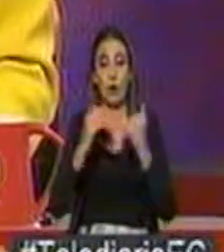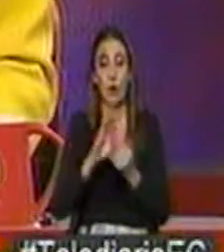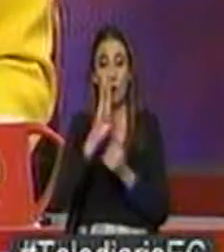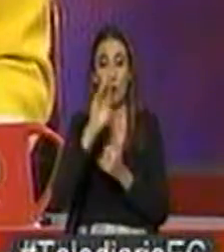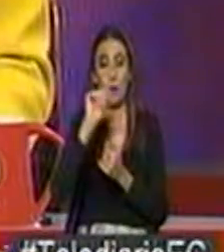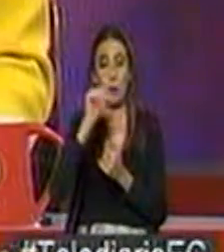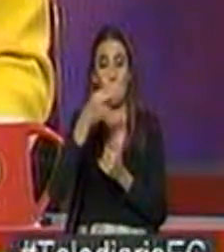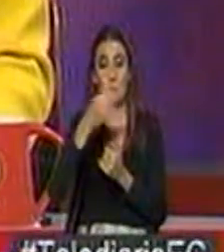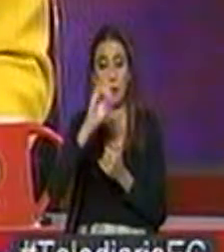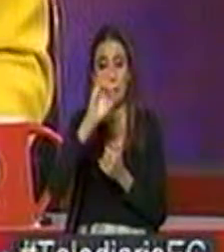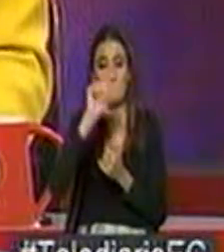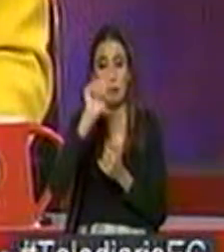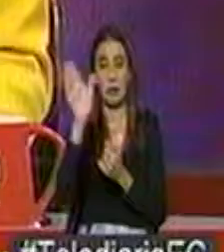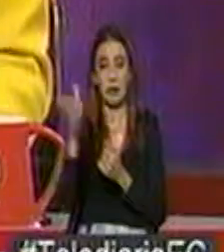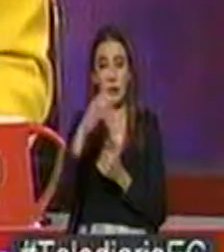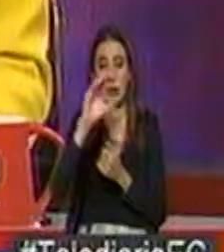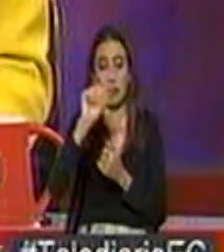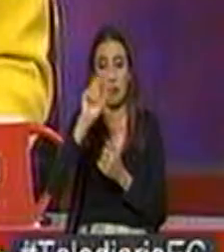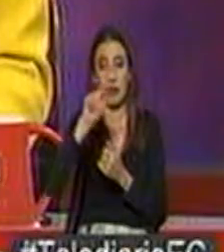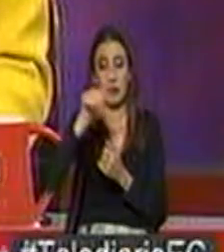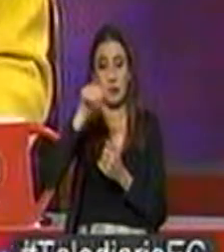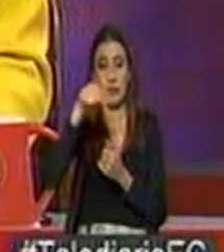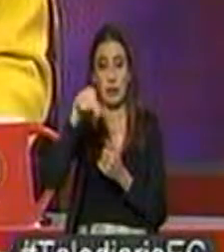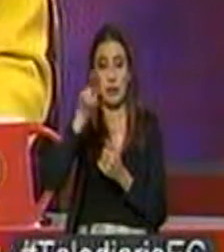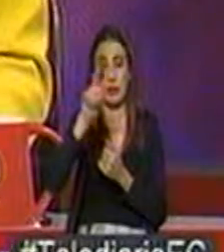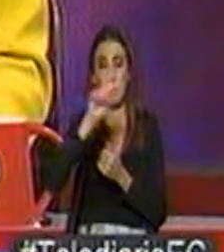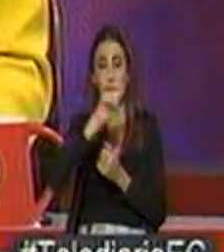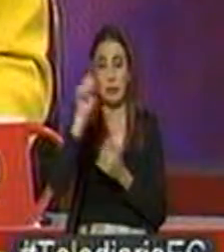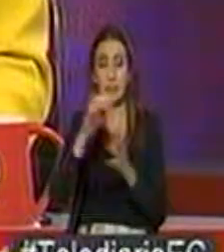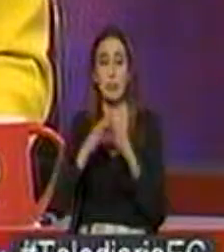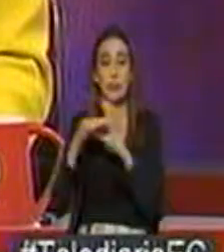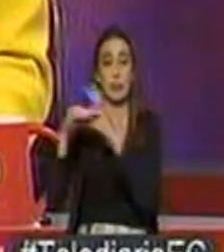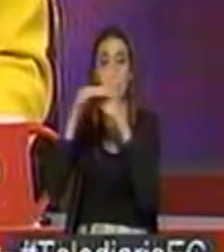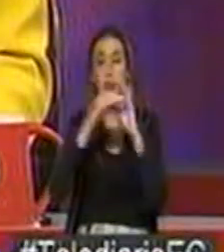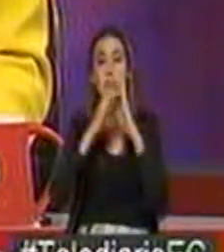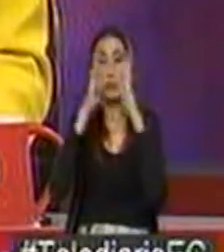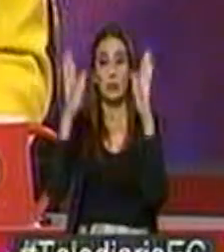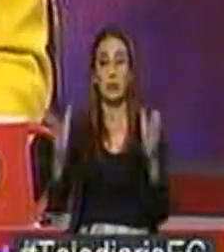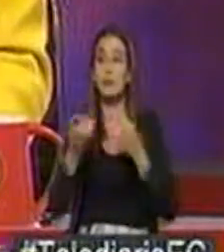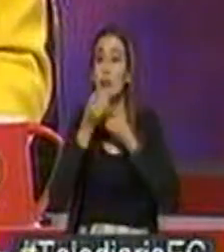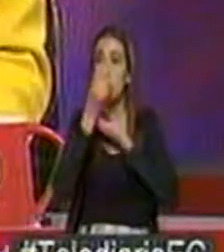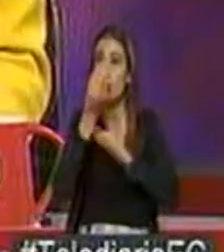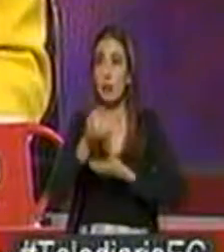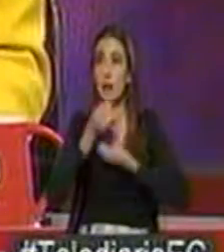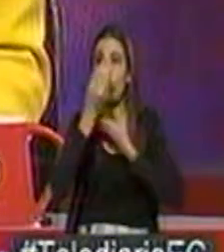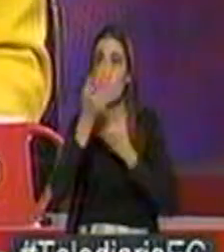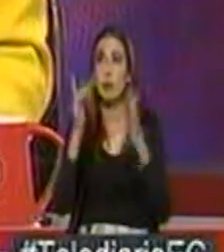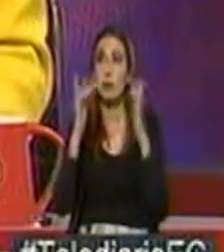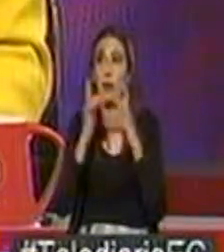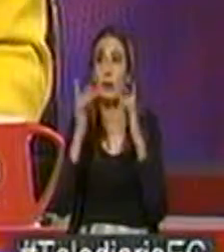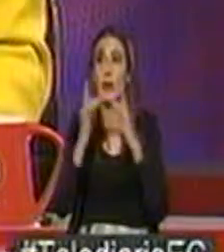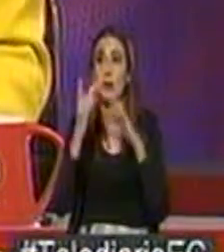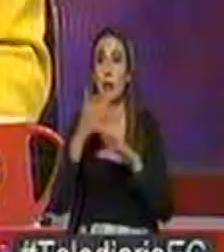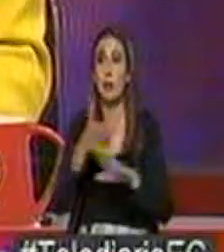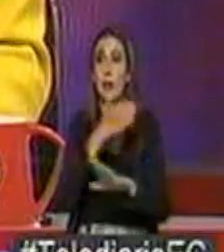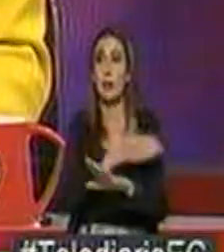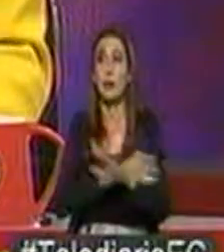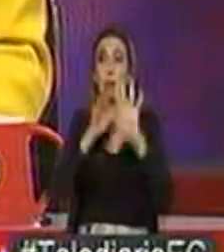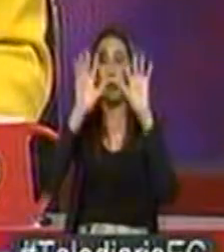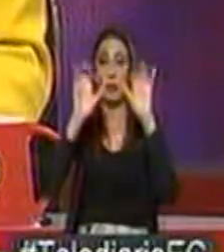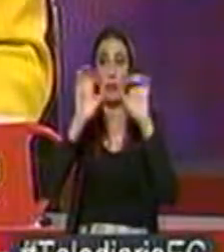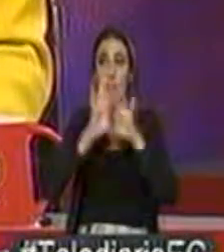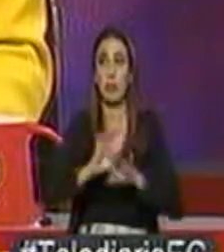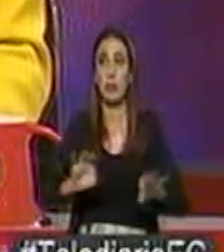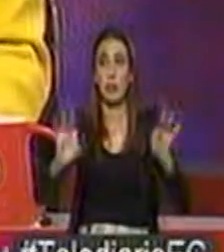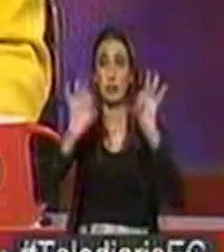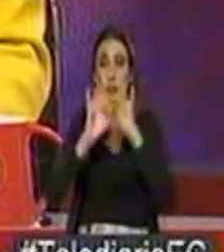Caracas, en la provincia de Manabí. En este lugar del país se encuentra nuestro compañero Fabricio Ceballos, con quien queremos hacer un contacto antes de despedir esta